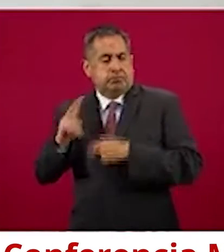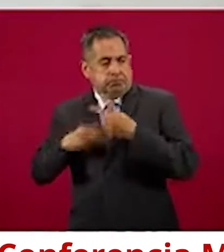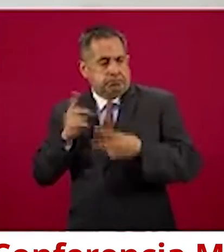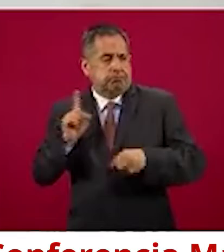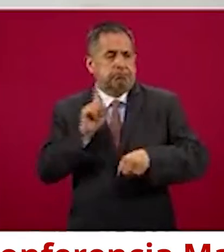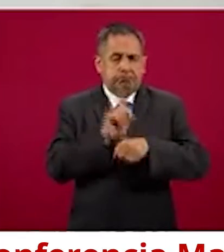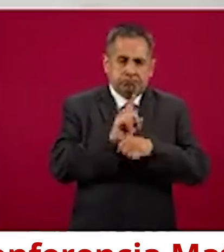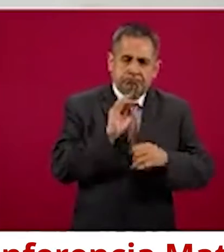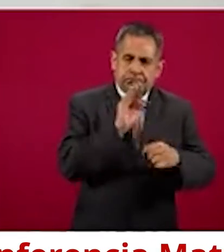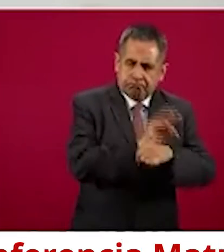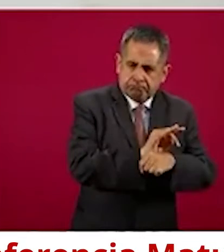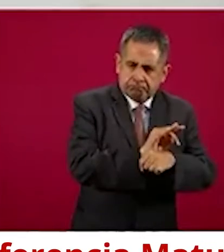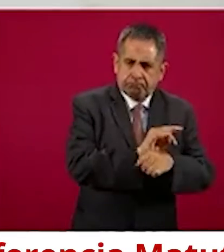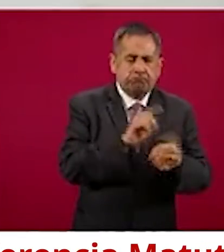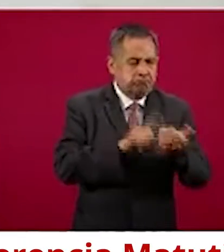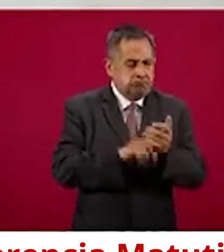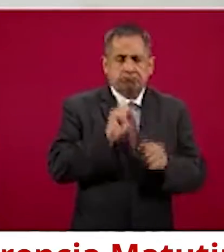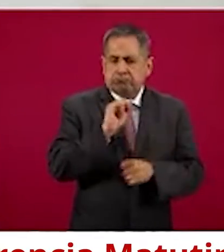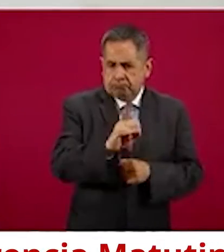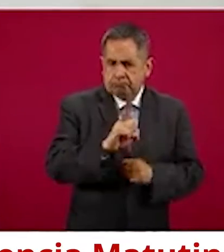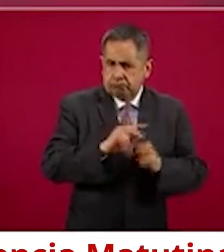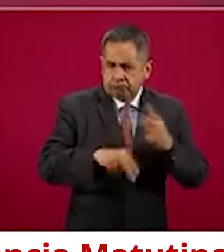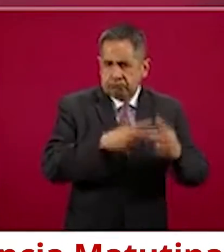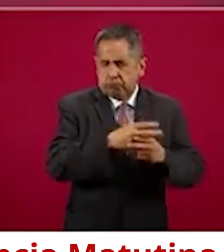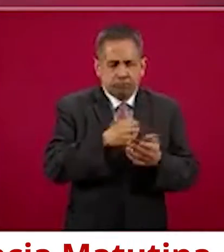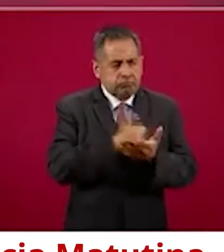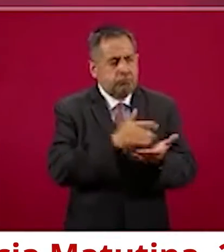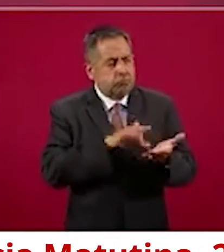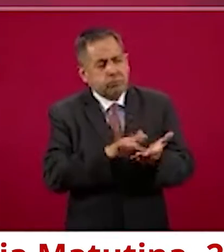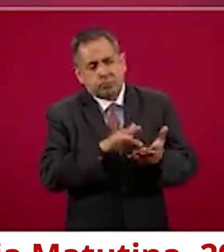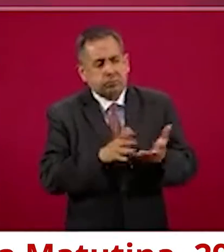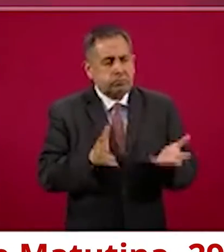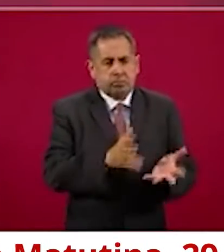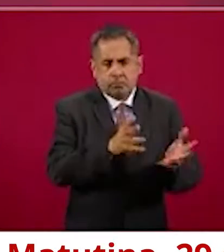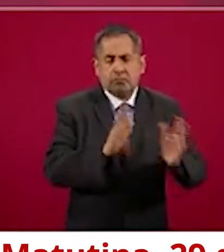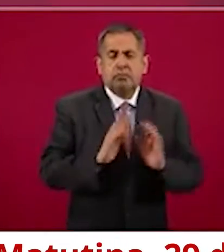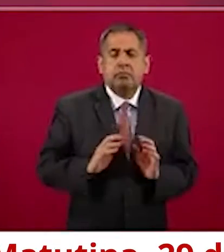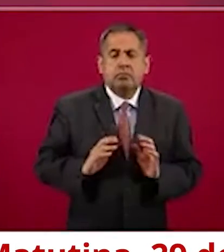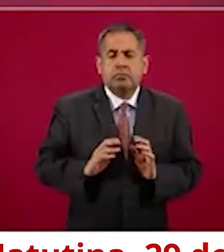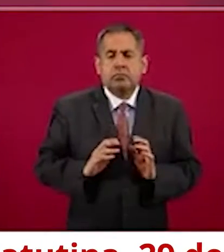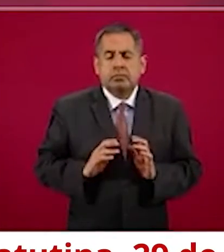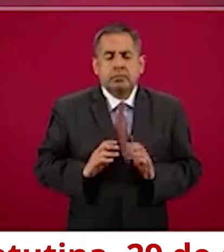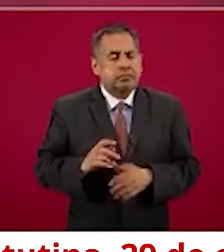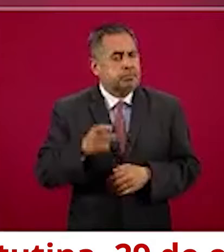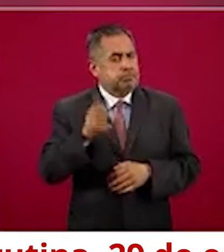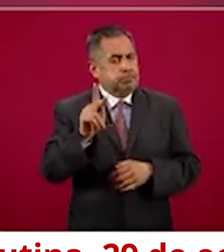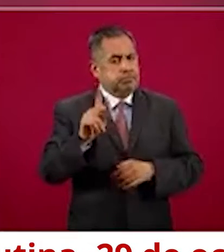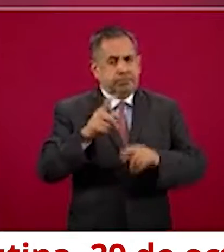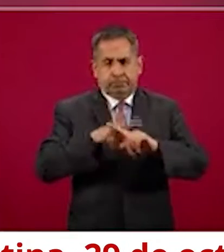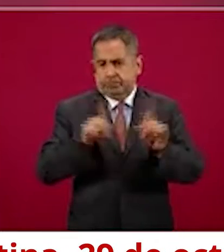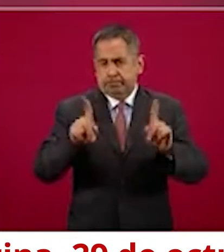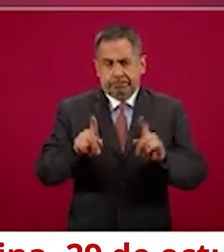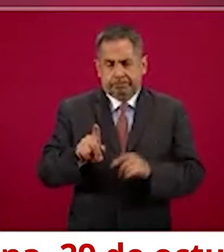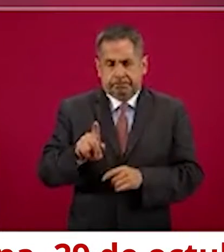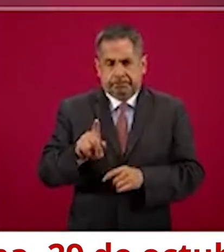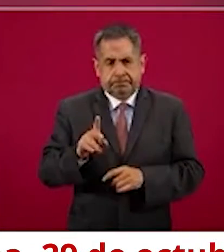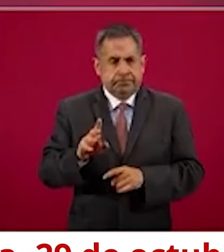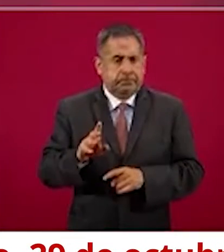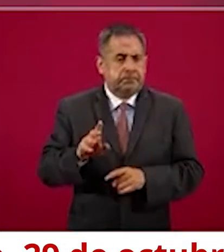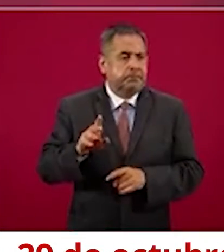apoya, hay asistencia consular, pero no